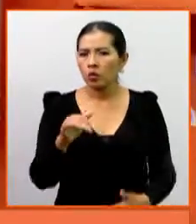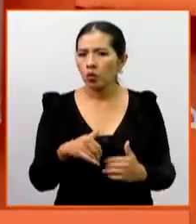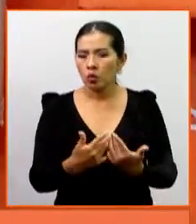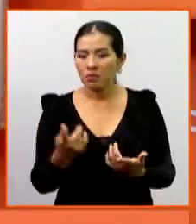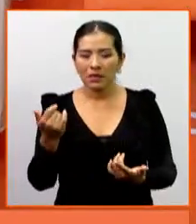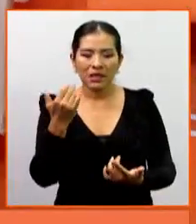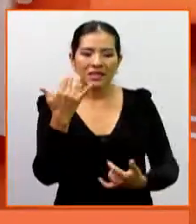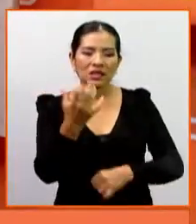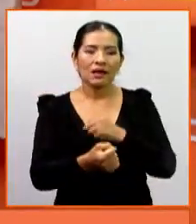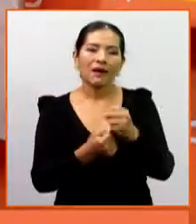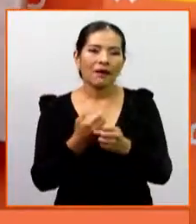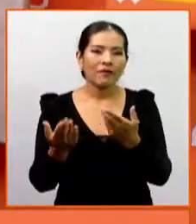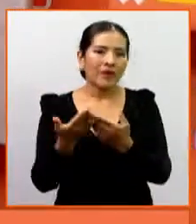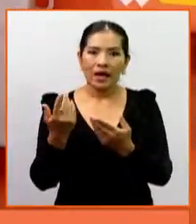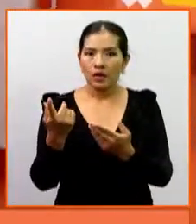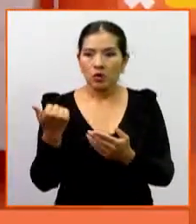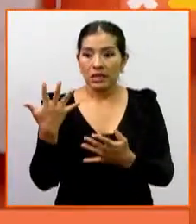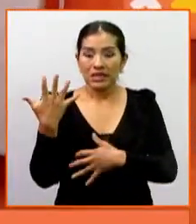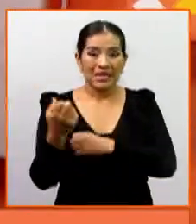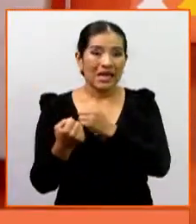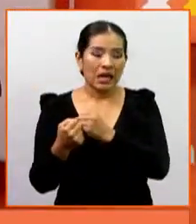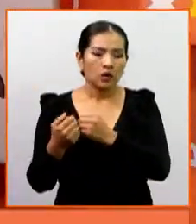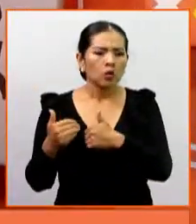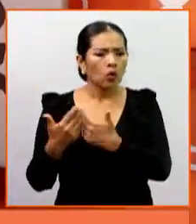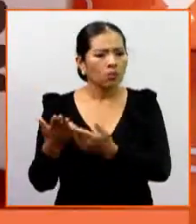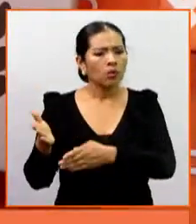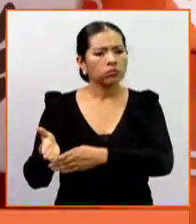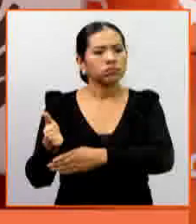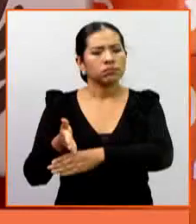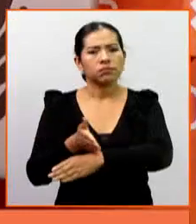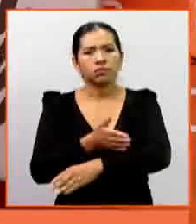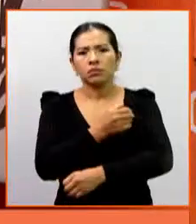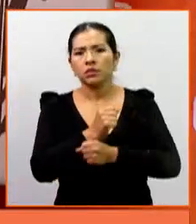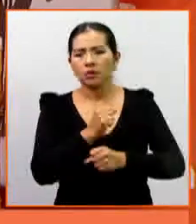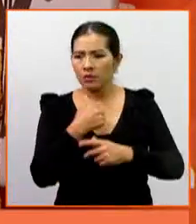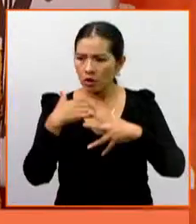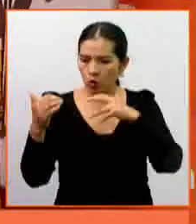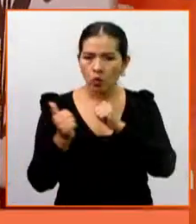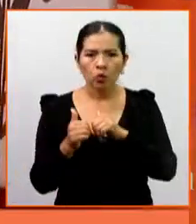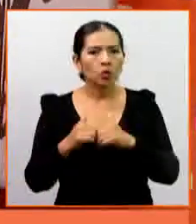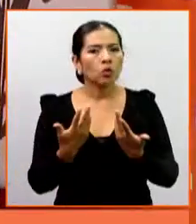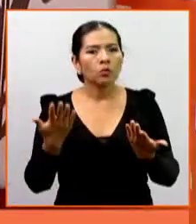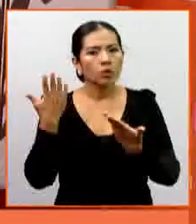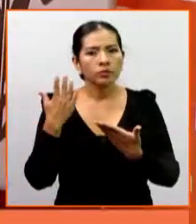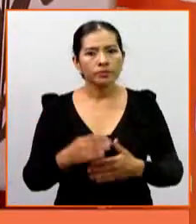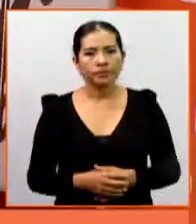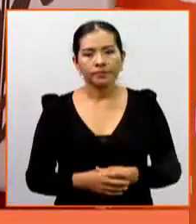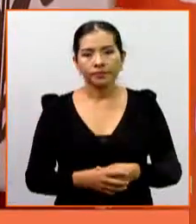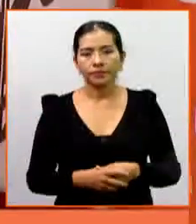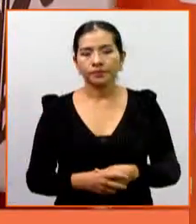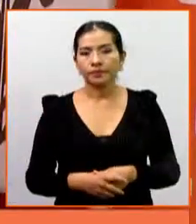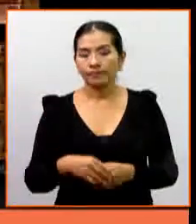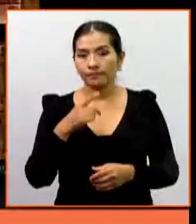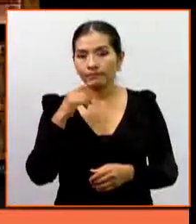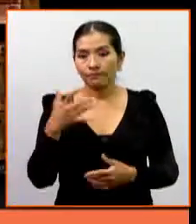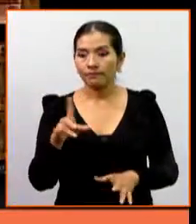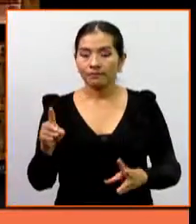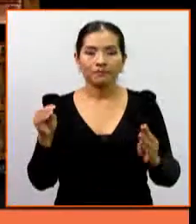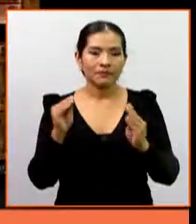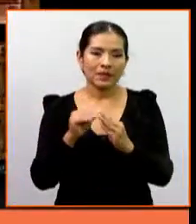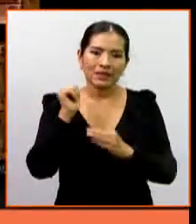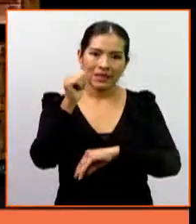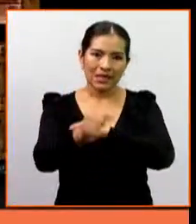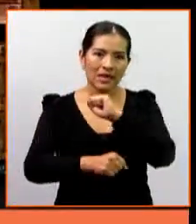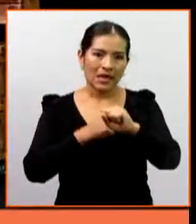una trayectoria. Claro. ¿Y cómo nace esta idea de hacerlo con esta orquesta? Bueno, cada año con los fundadores de Manfariel Gitano, que